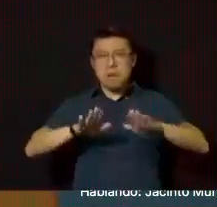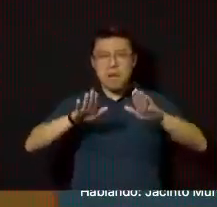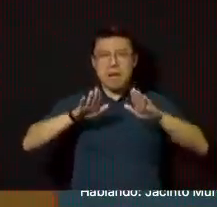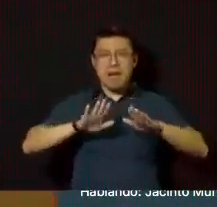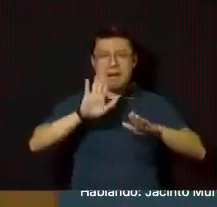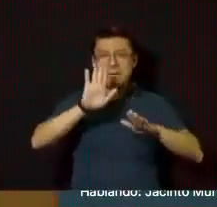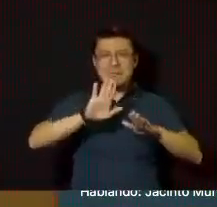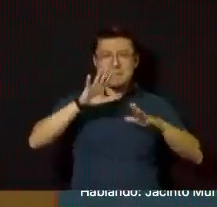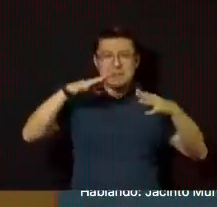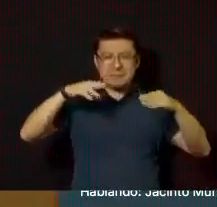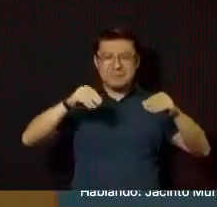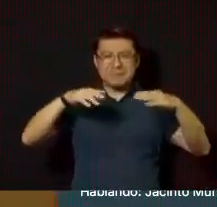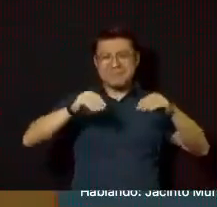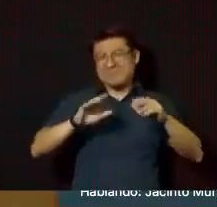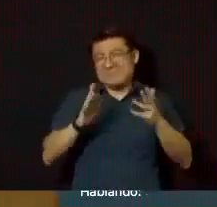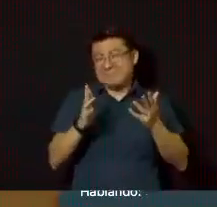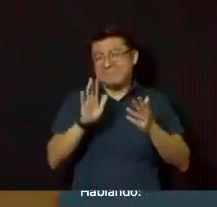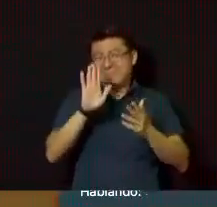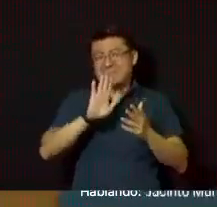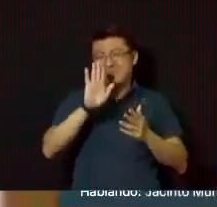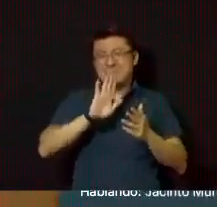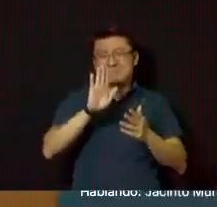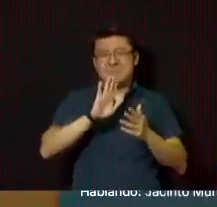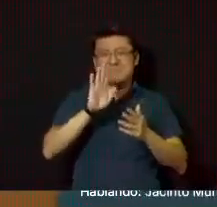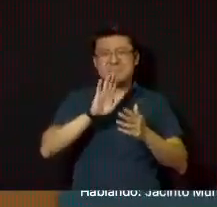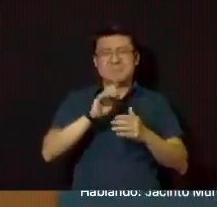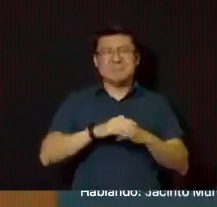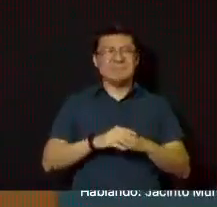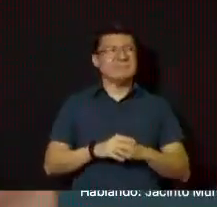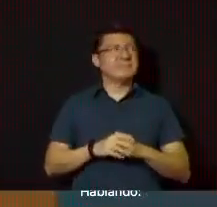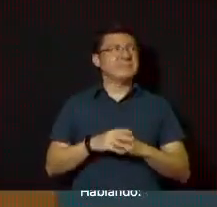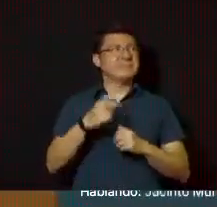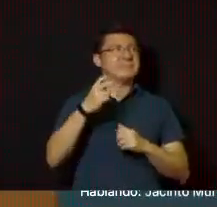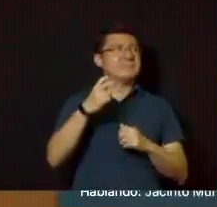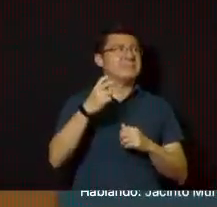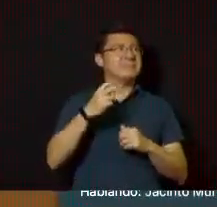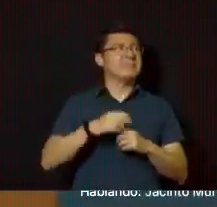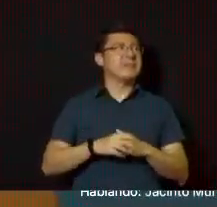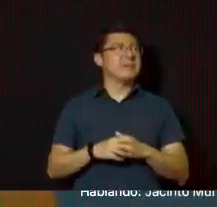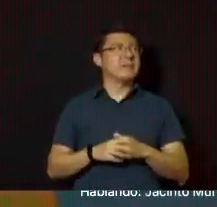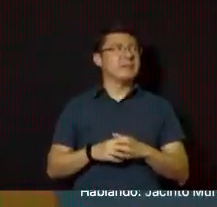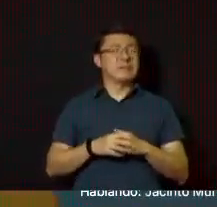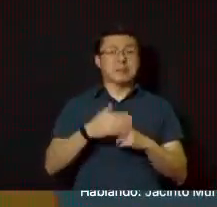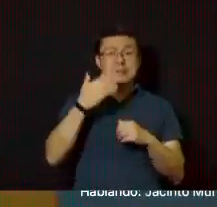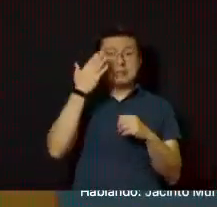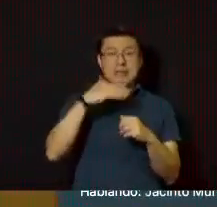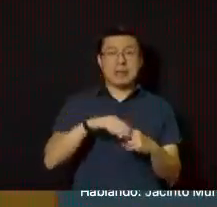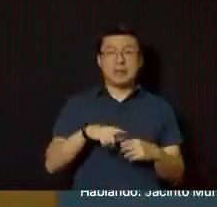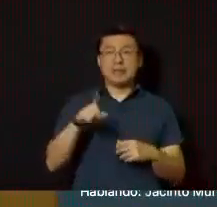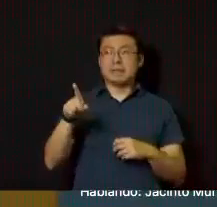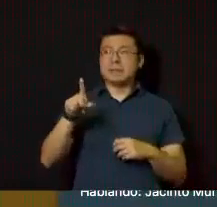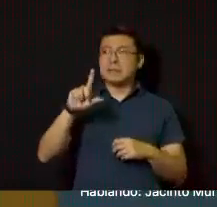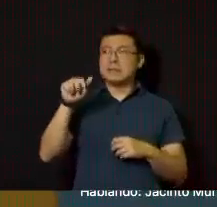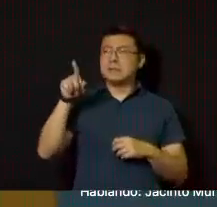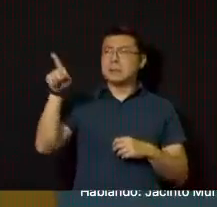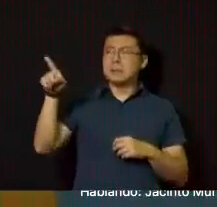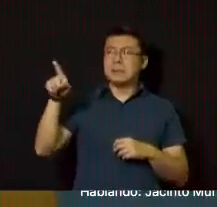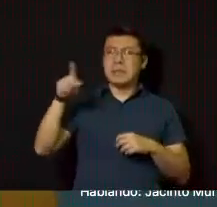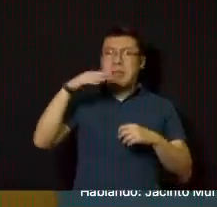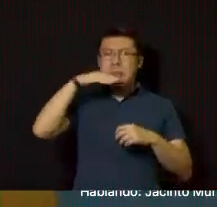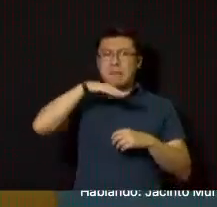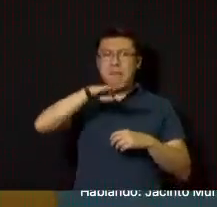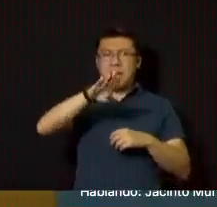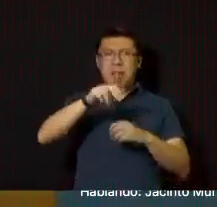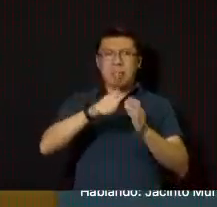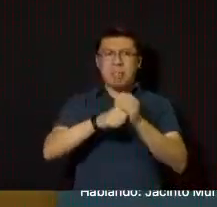unas tortazas, ya se imagina lo que expulsó. Y cayó al lado de mi cabeza, ¿no? Y me